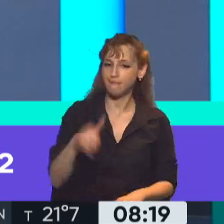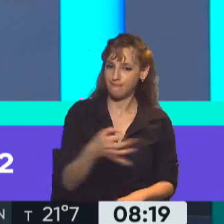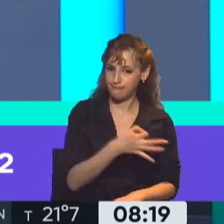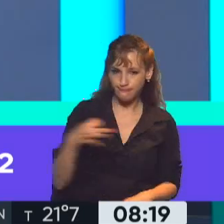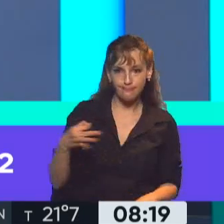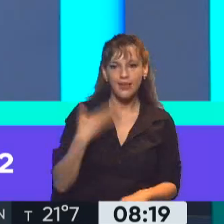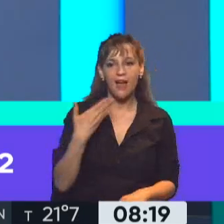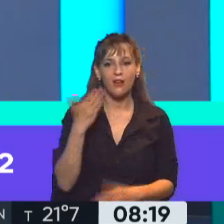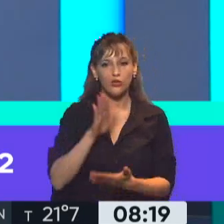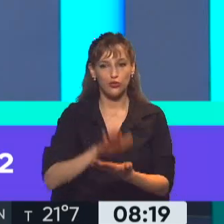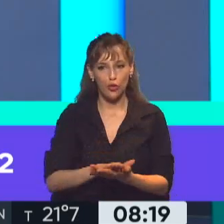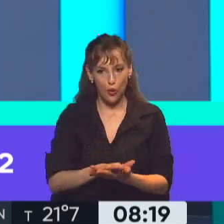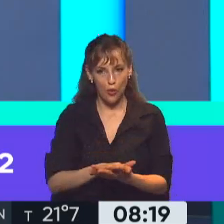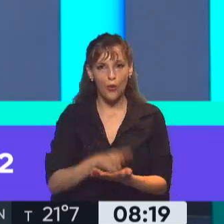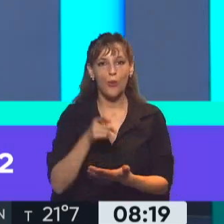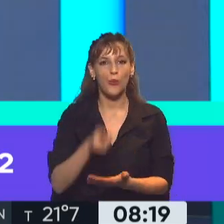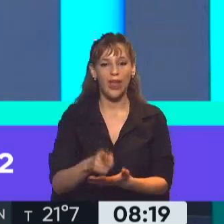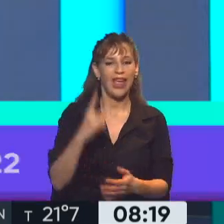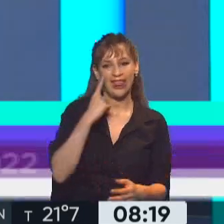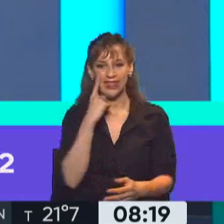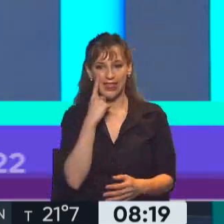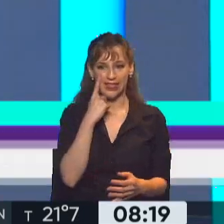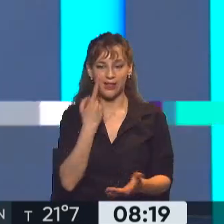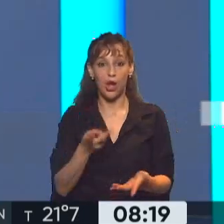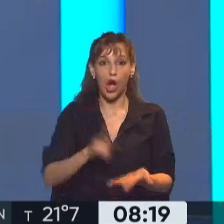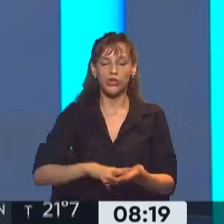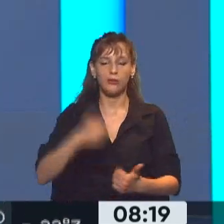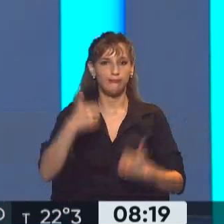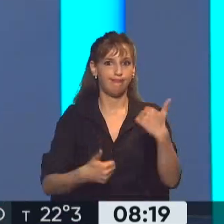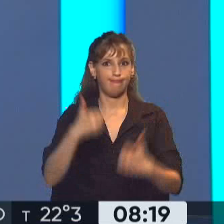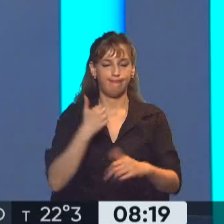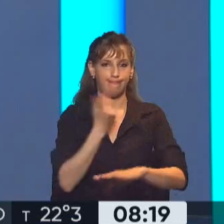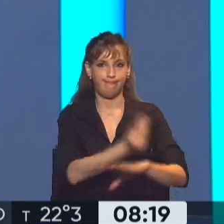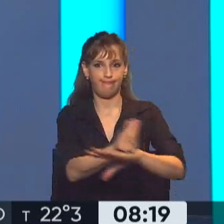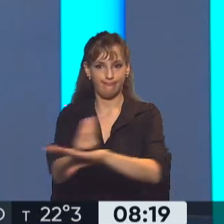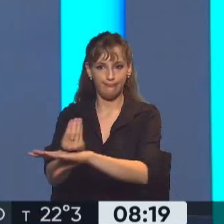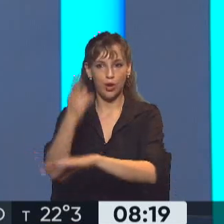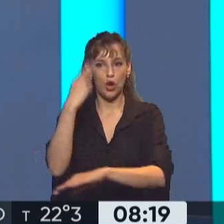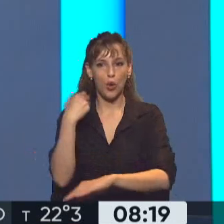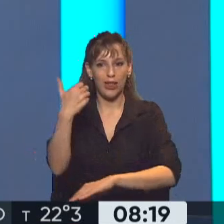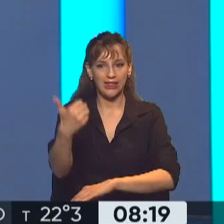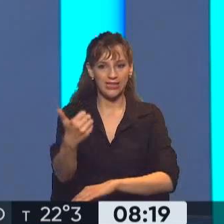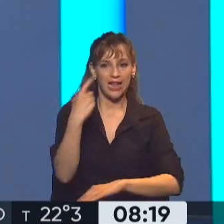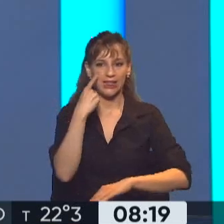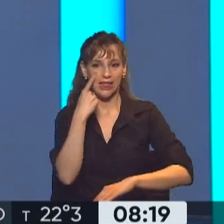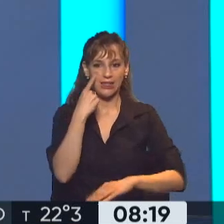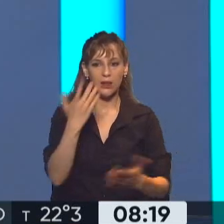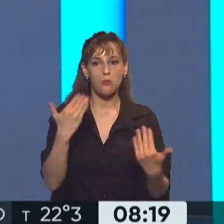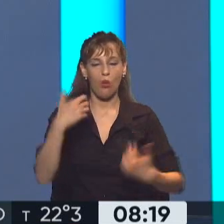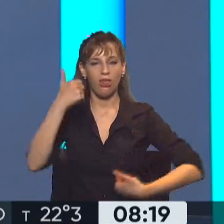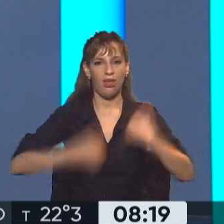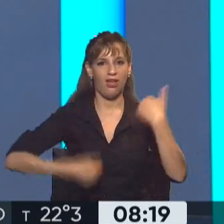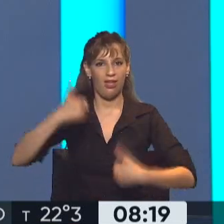porque hablamos de la reelección de los intendentes 96 intendentes de la provincia de buenos aires podrán presentarse postularse nuevamente